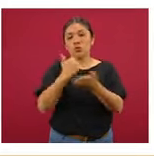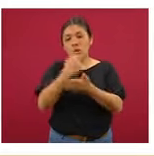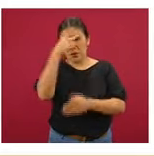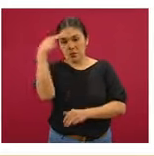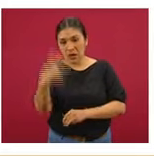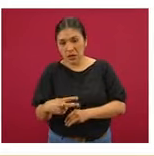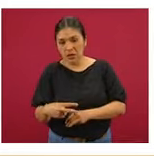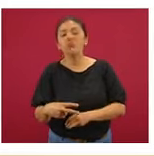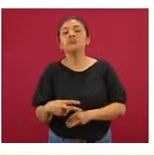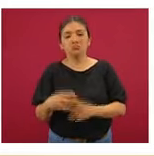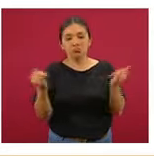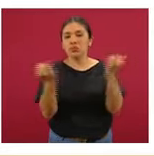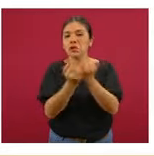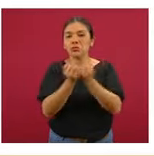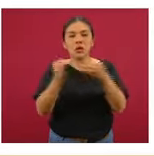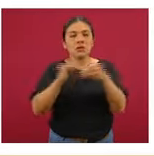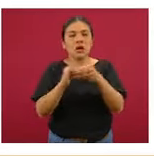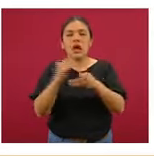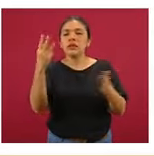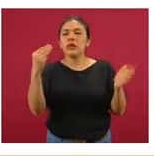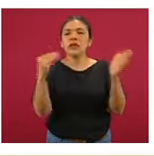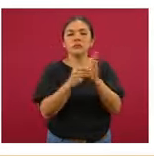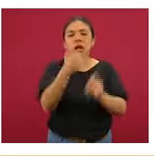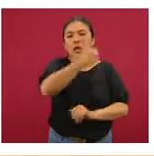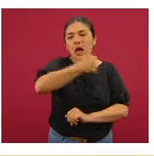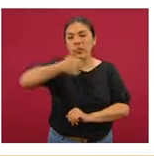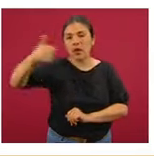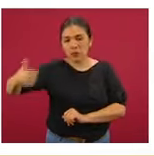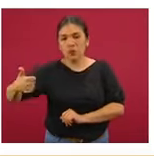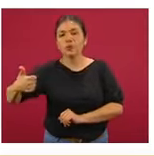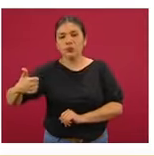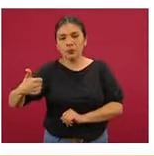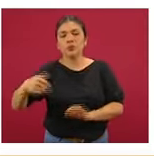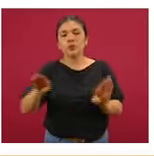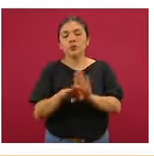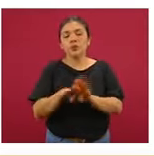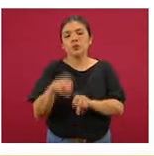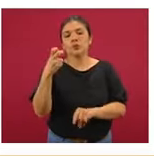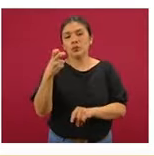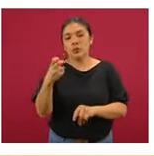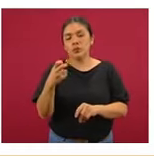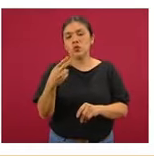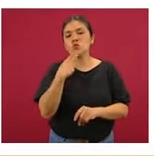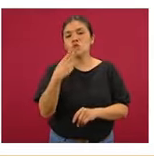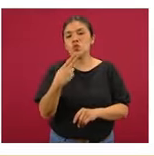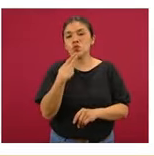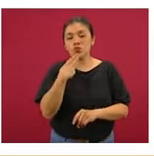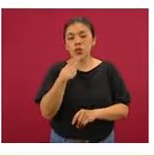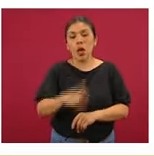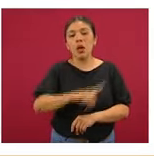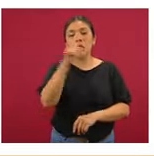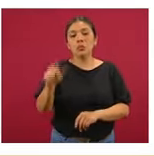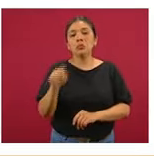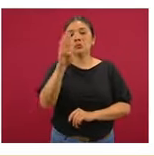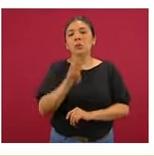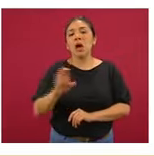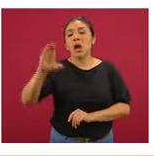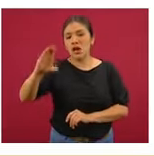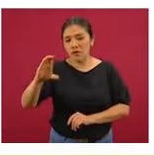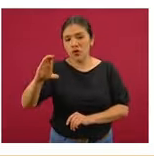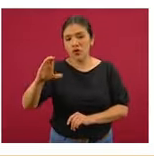quienes han confirmado alrededor de 3,000 casos cada uno en relación a esta herramienta, y luego tendríamos a Baja